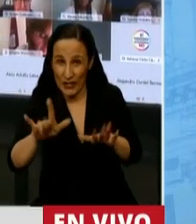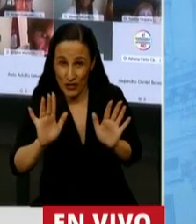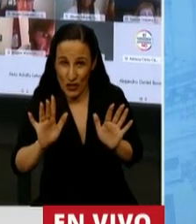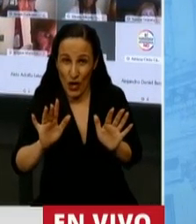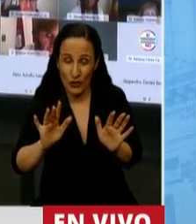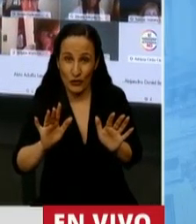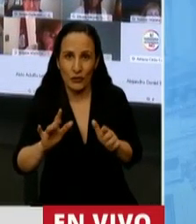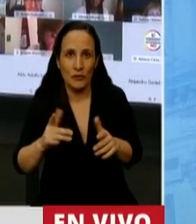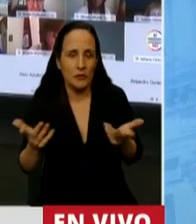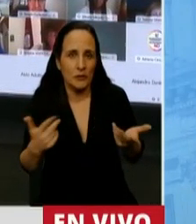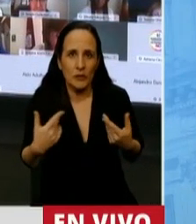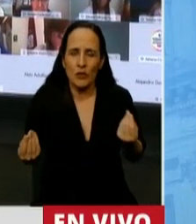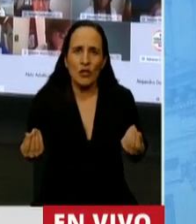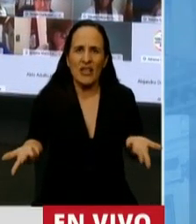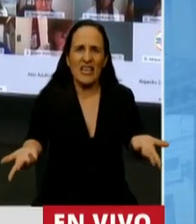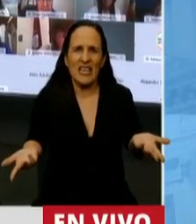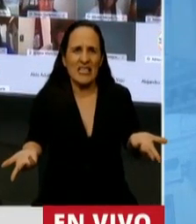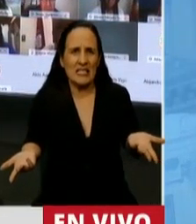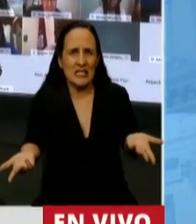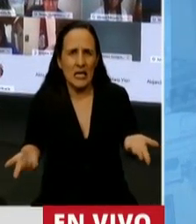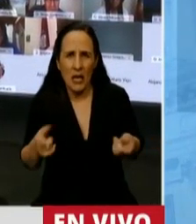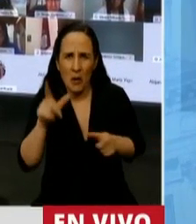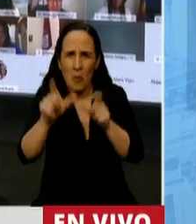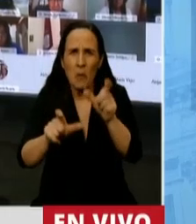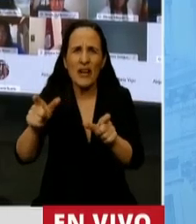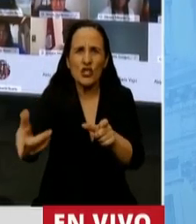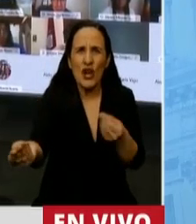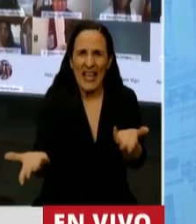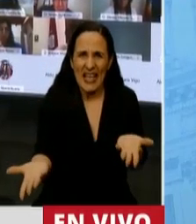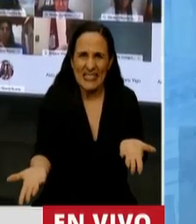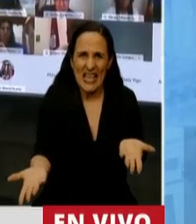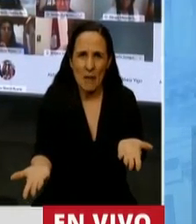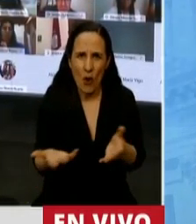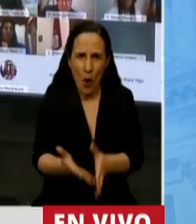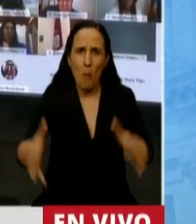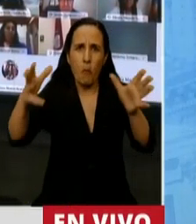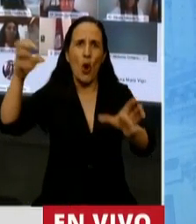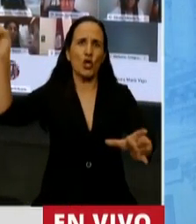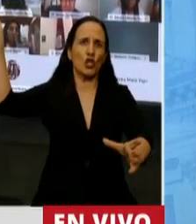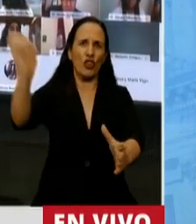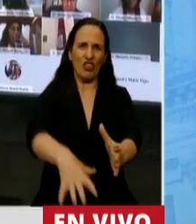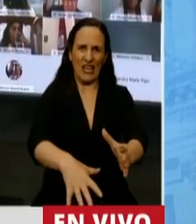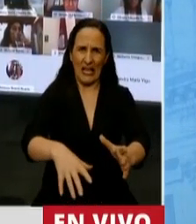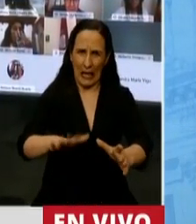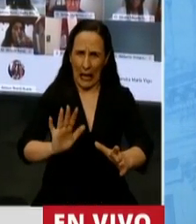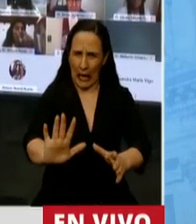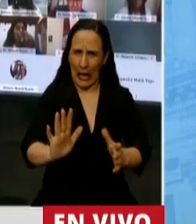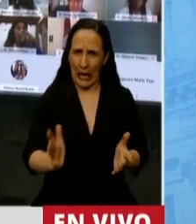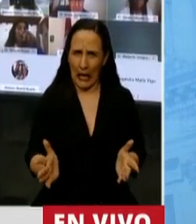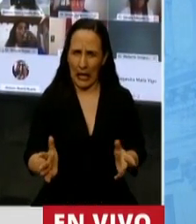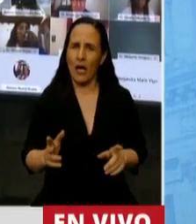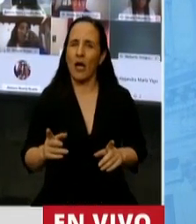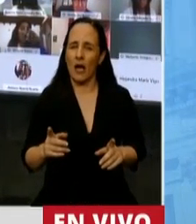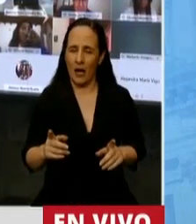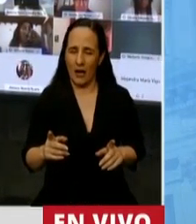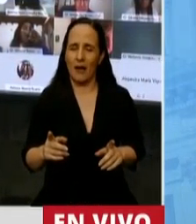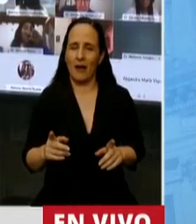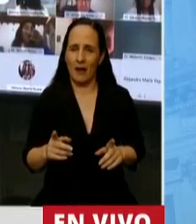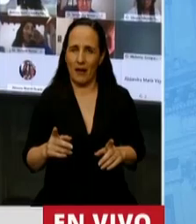yo, ¿dónde teníamos que, qué teníamos que hacer con esa gente? ¿Tirarlo en un pozo? Como piensan muchos de